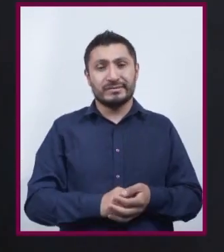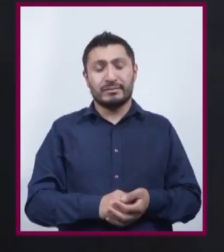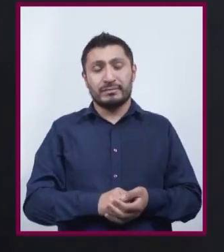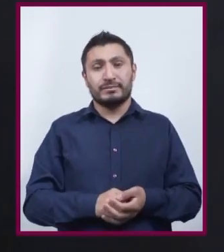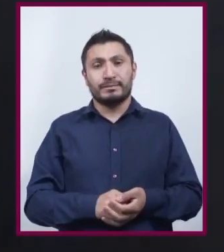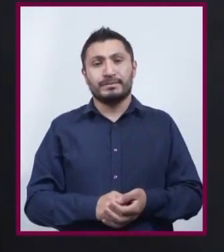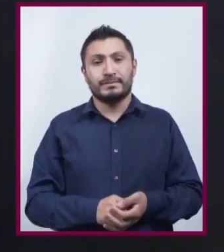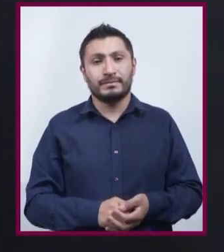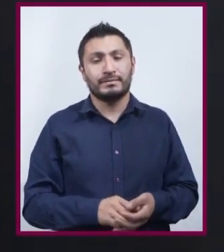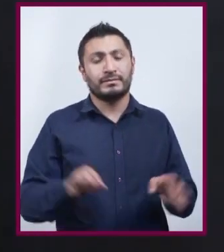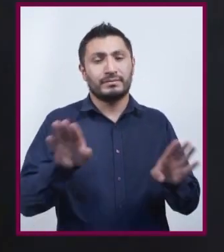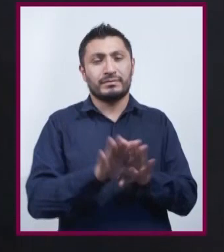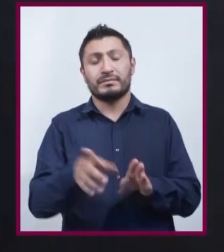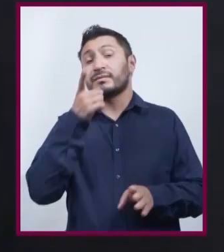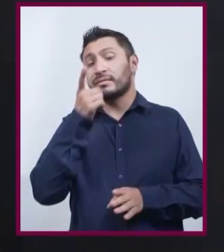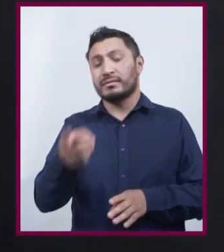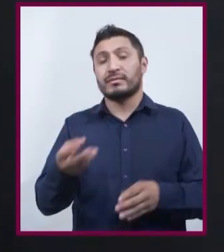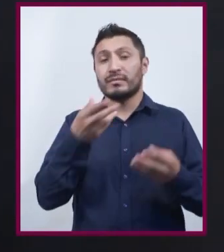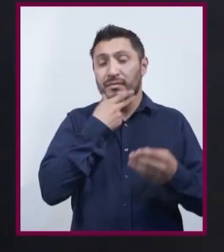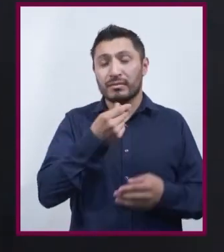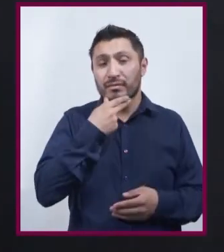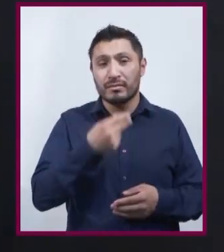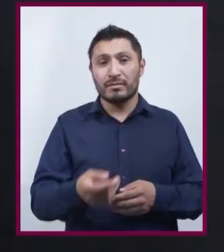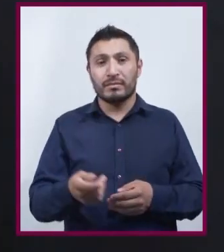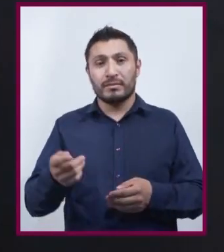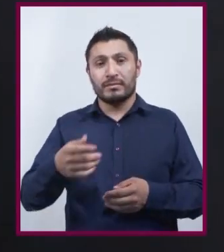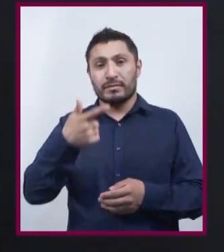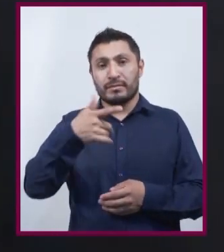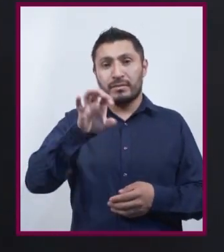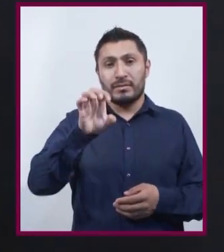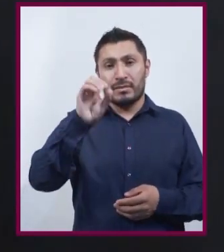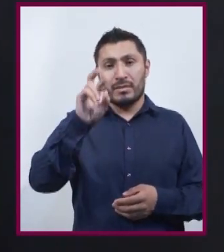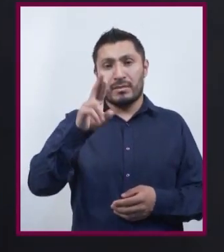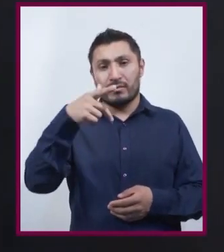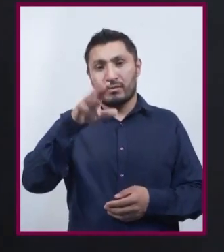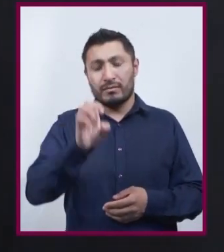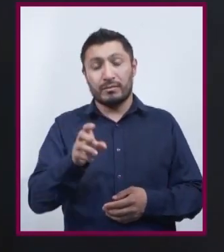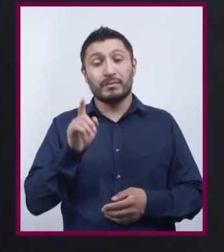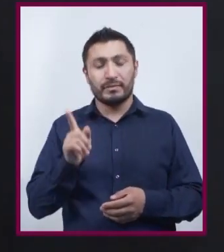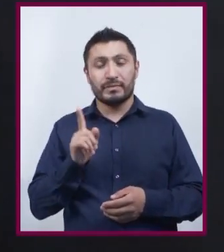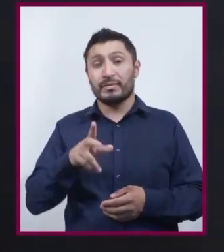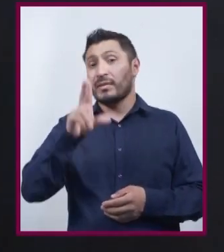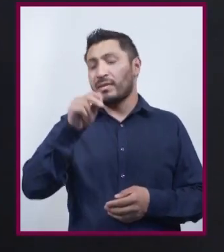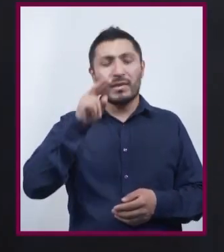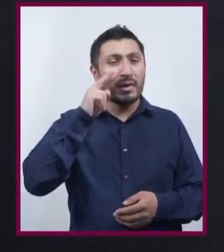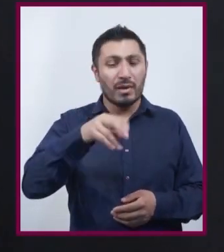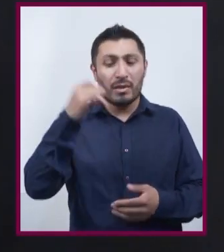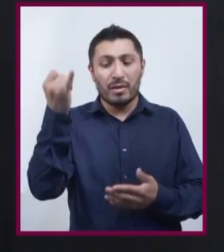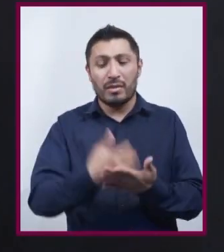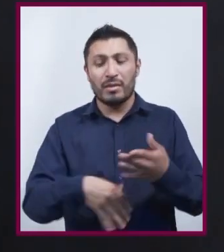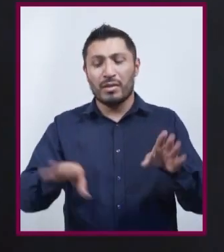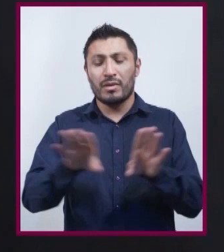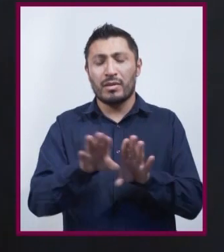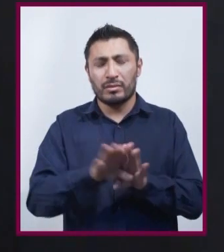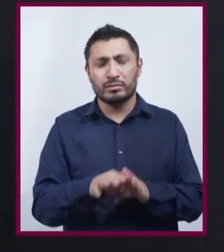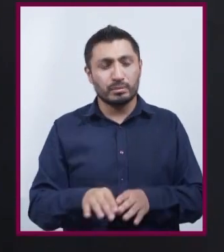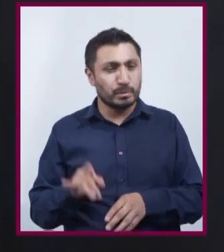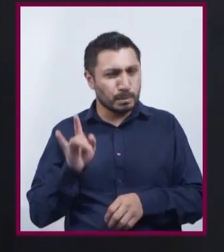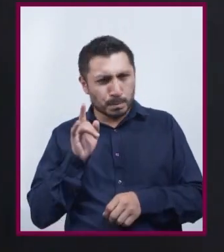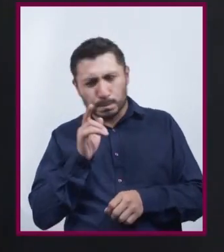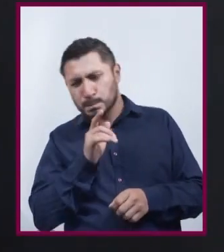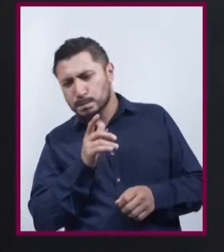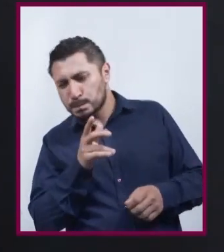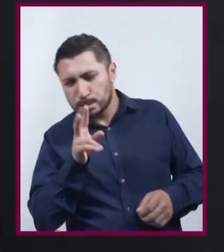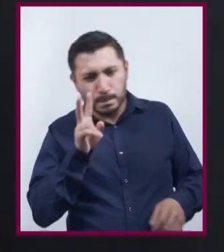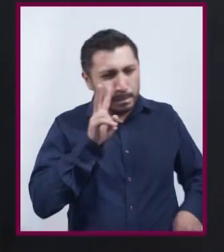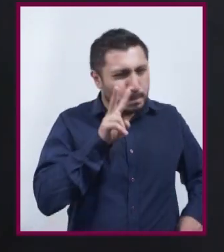De tal manera que, como decía el famoso teórico George E.D. Huberman, No hay que ver a las imágenes con